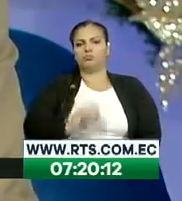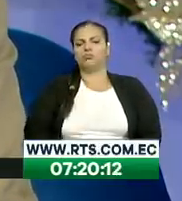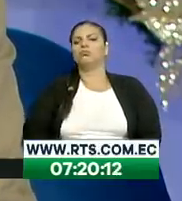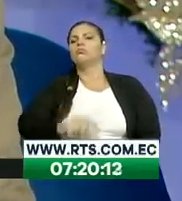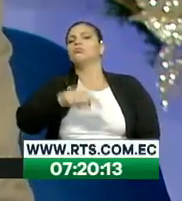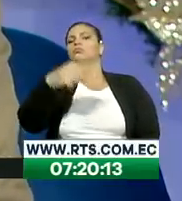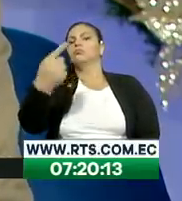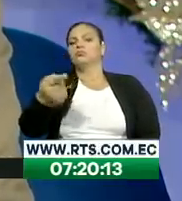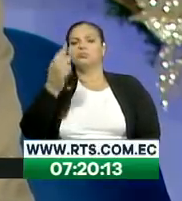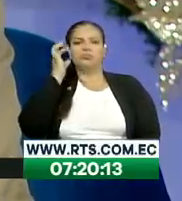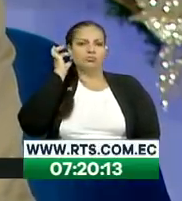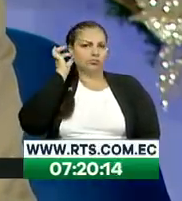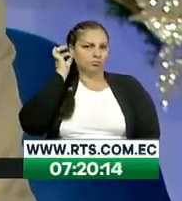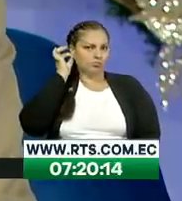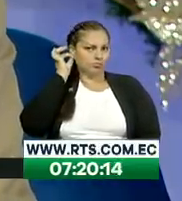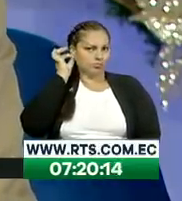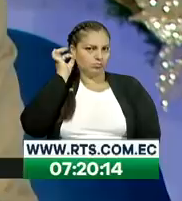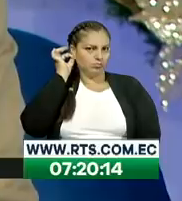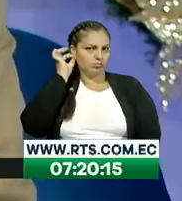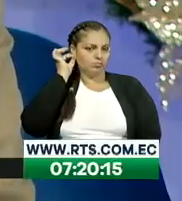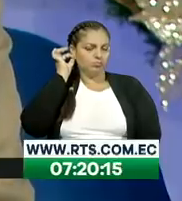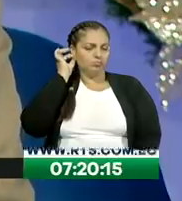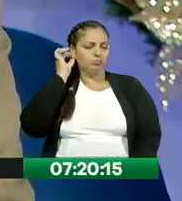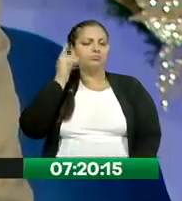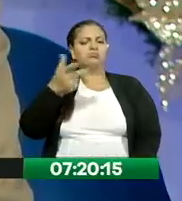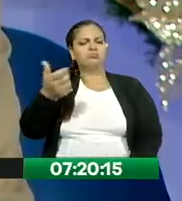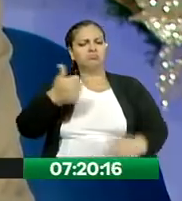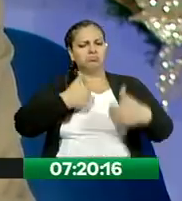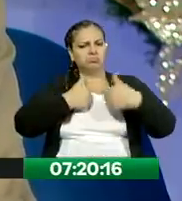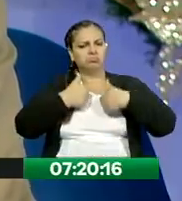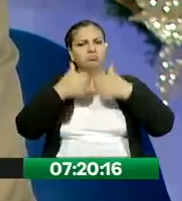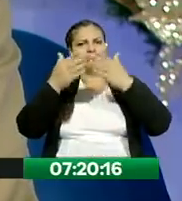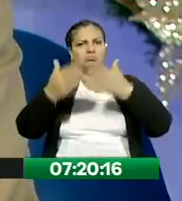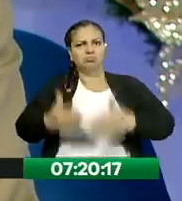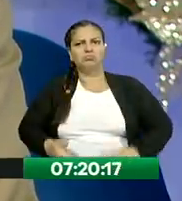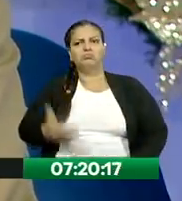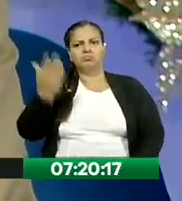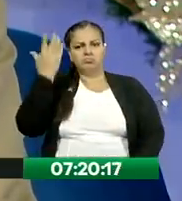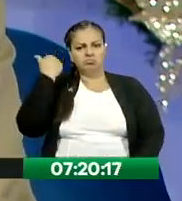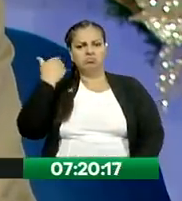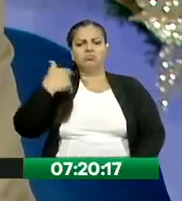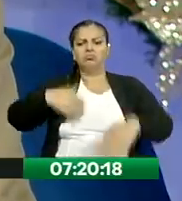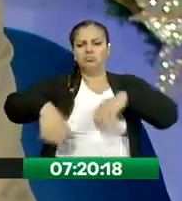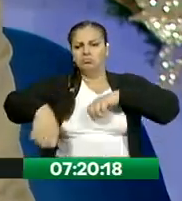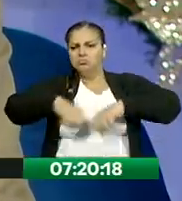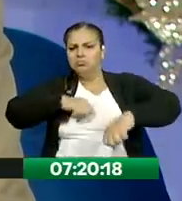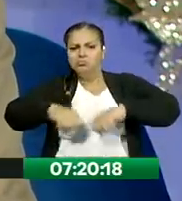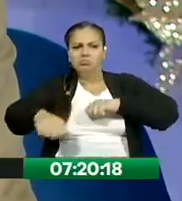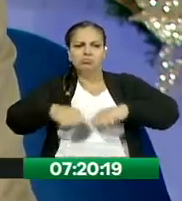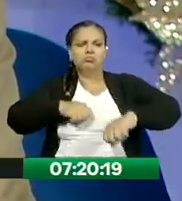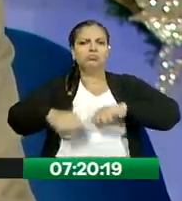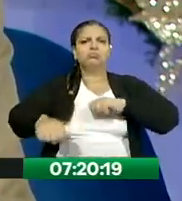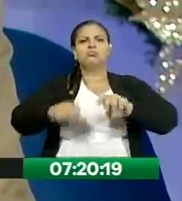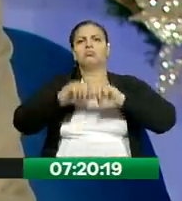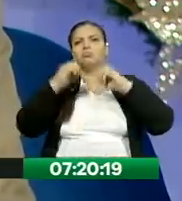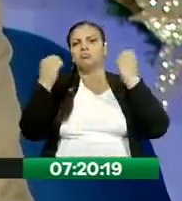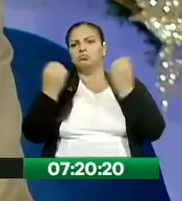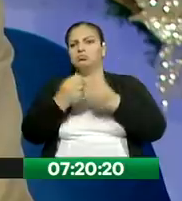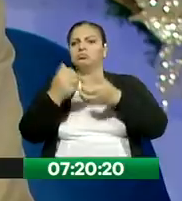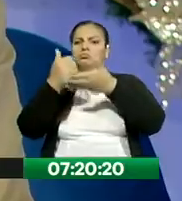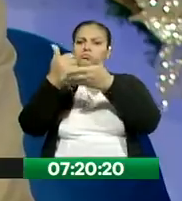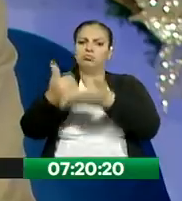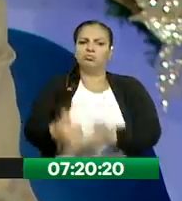una gran labor social de educación en beneficio de sectores de niñez y